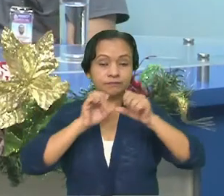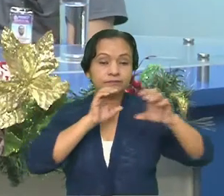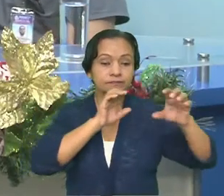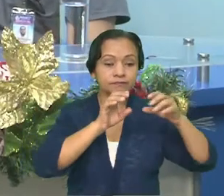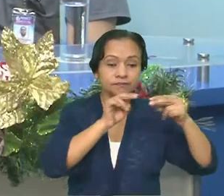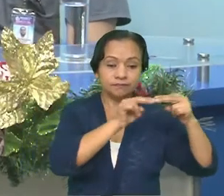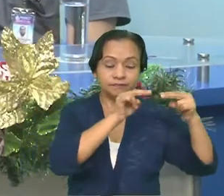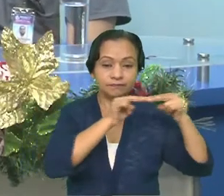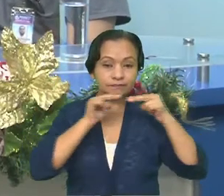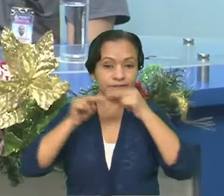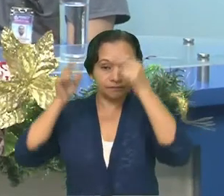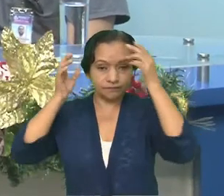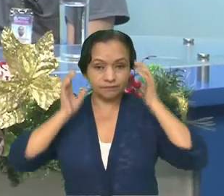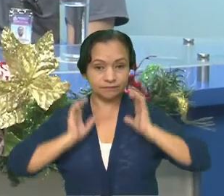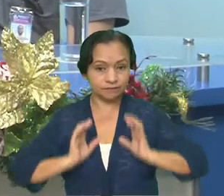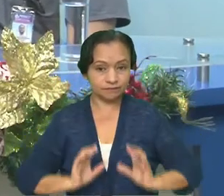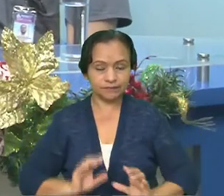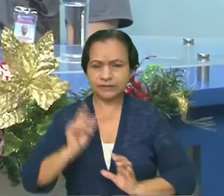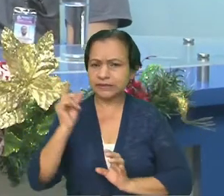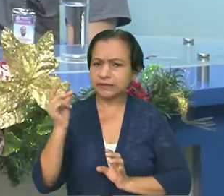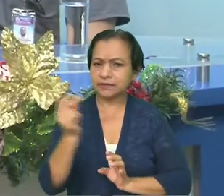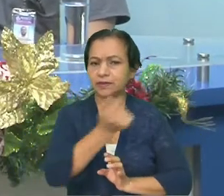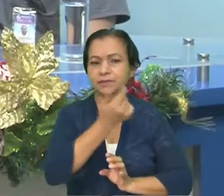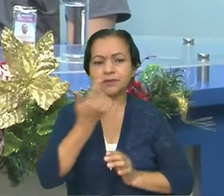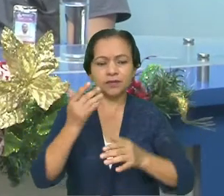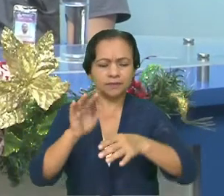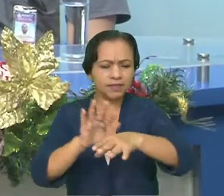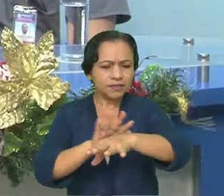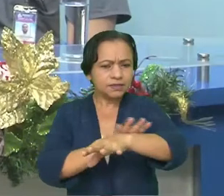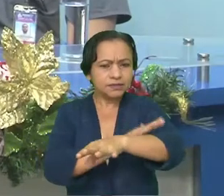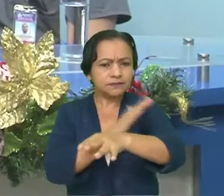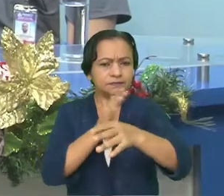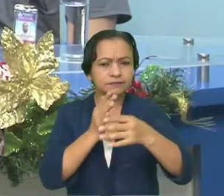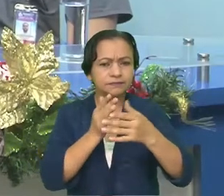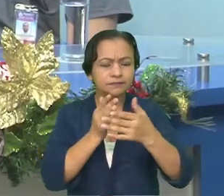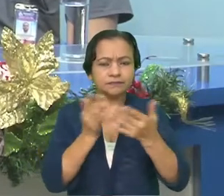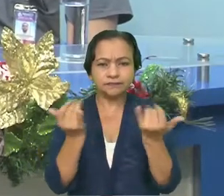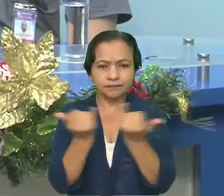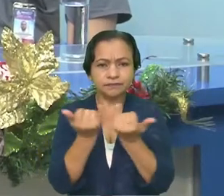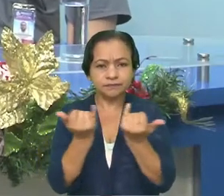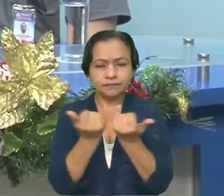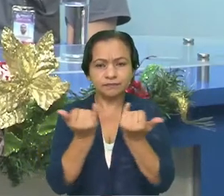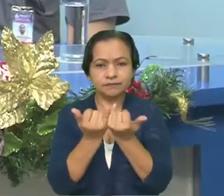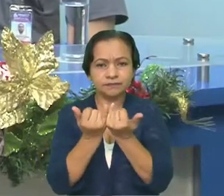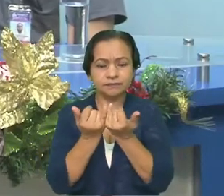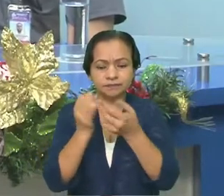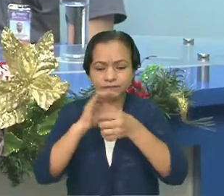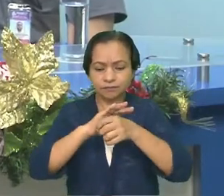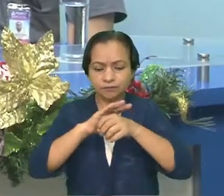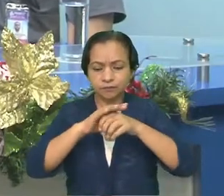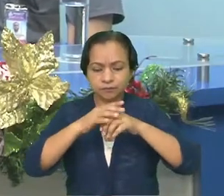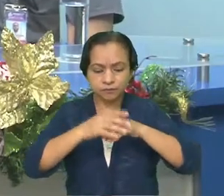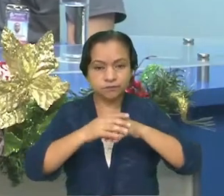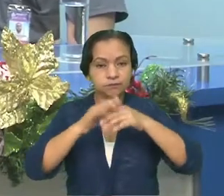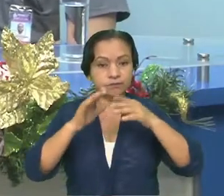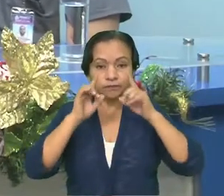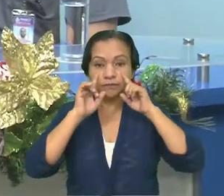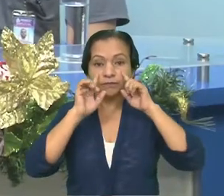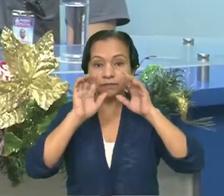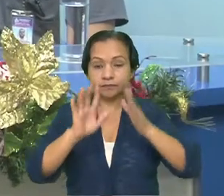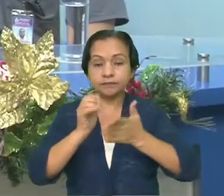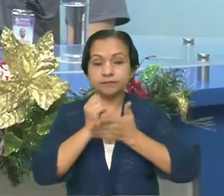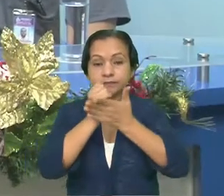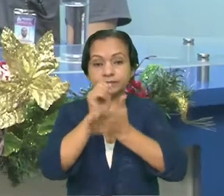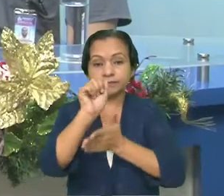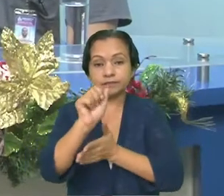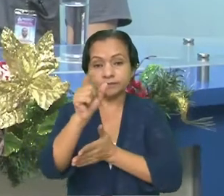comunicarse unas con otras de manera muy rápida, ¿no? Es como un canal, una vía. Es un recubrimiento, ¿verdad? Del